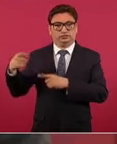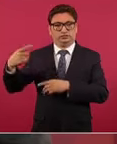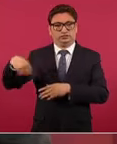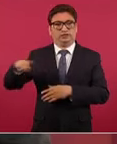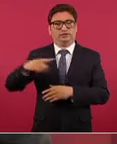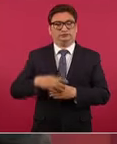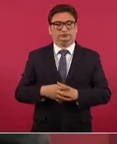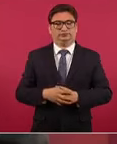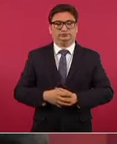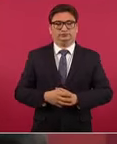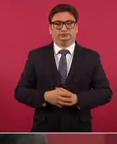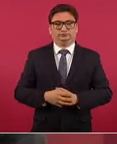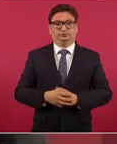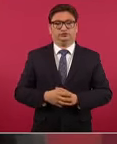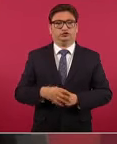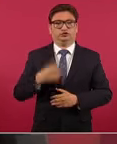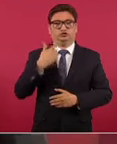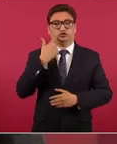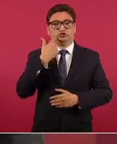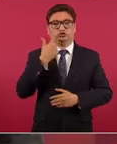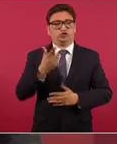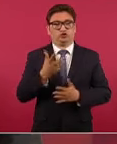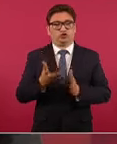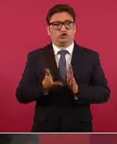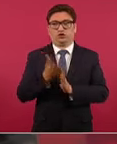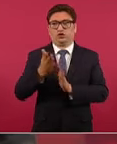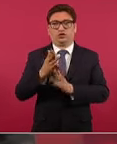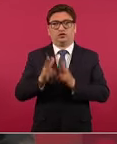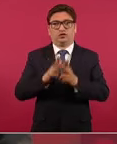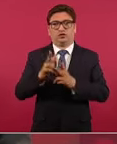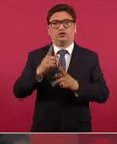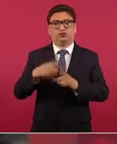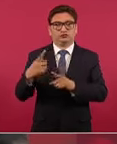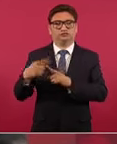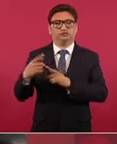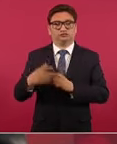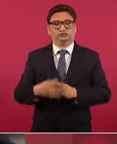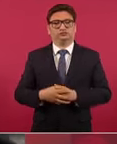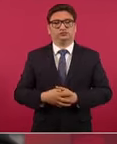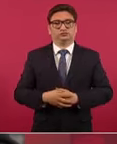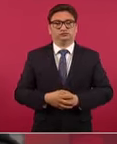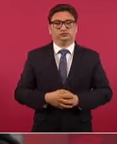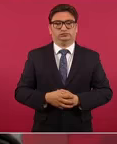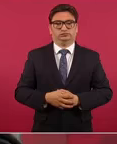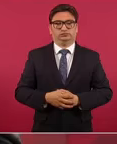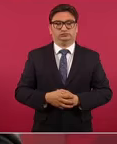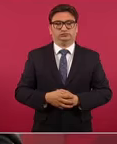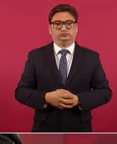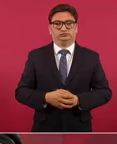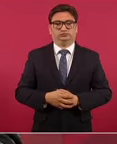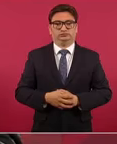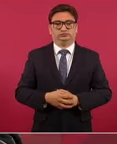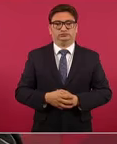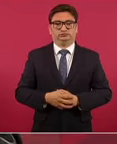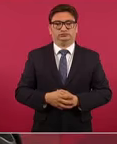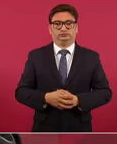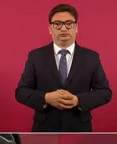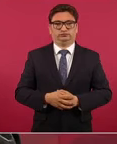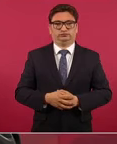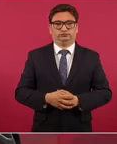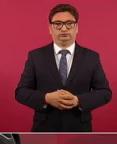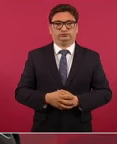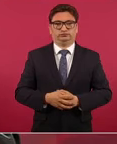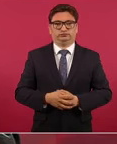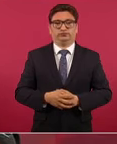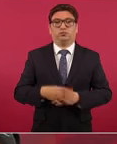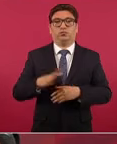que no quiere qué sé termine con este